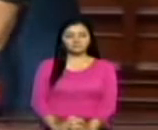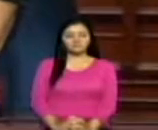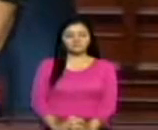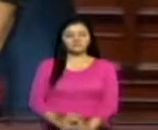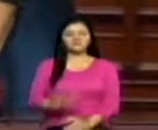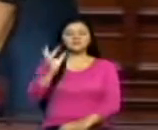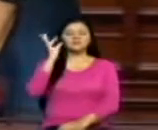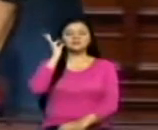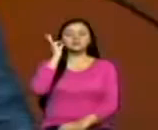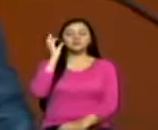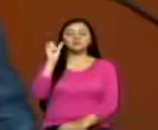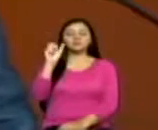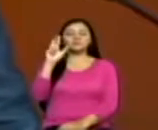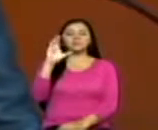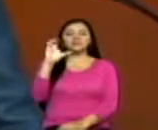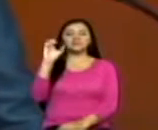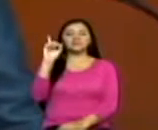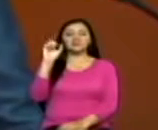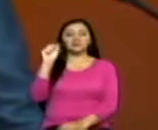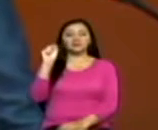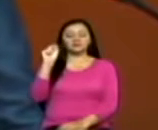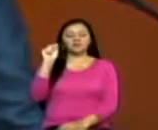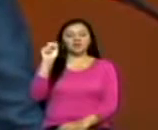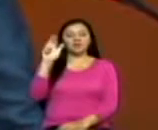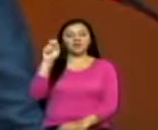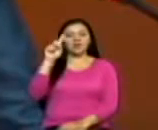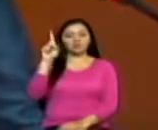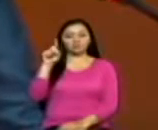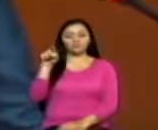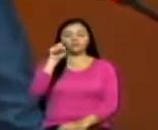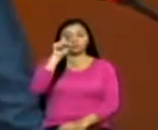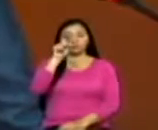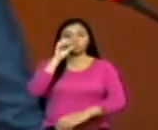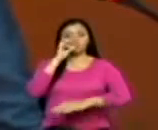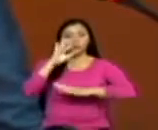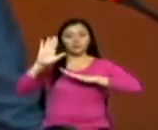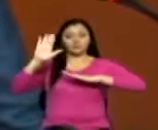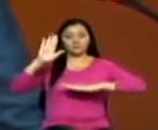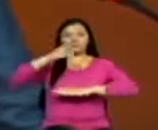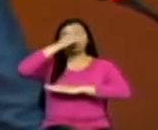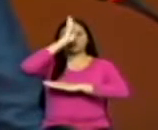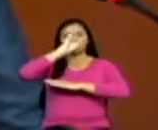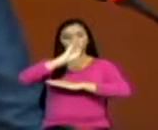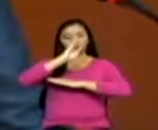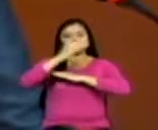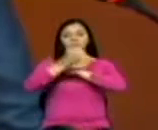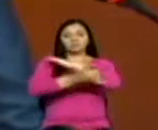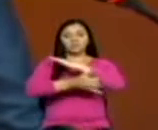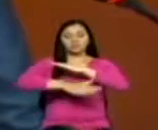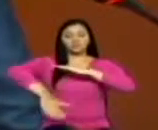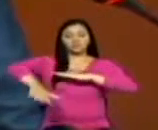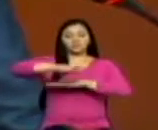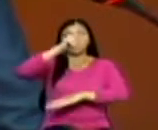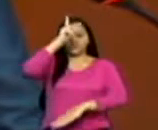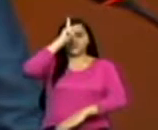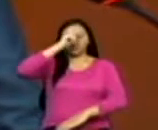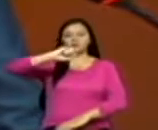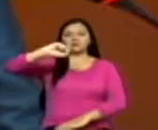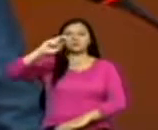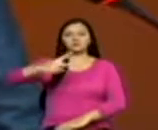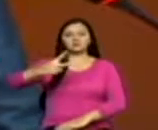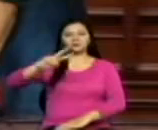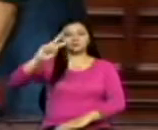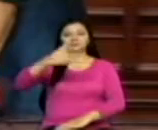Señora Mercedes Araos Fernández, ¿jura usted por Dios y por la patria ejercer fielmente el cargo de segunda vicepresidenta de